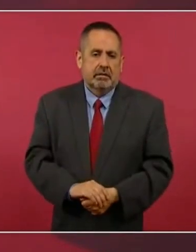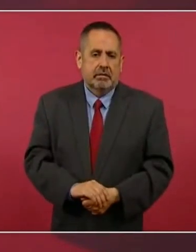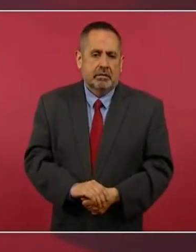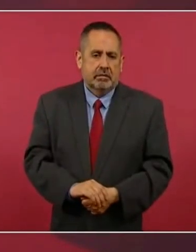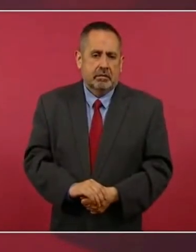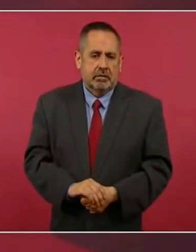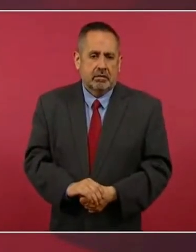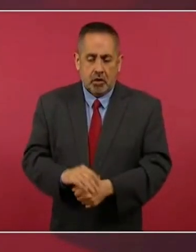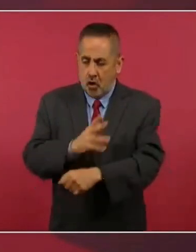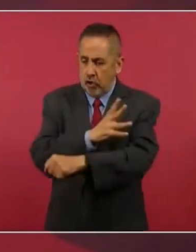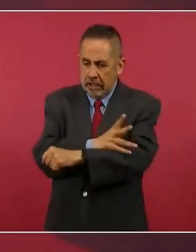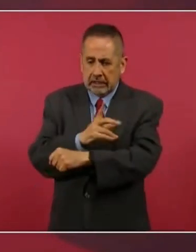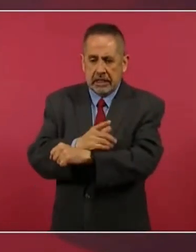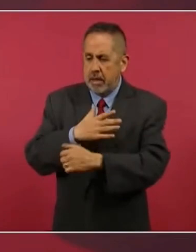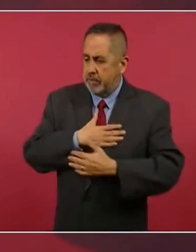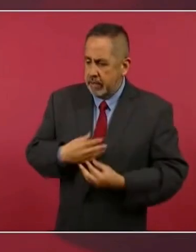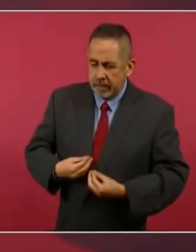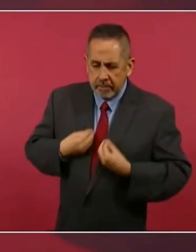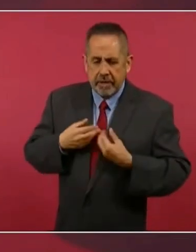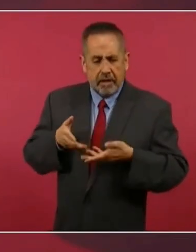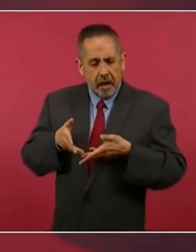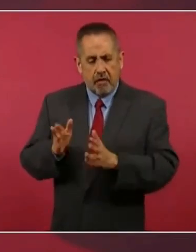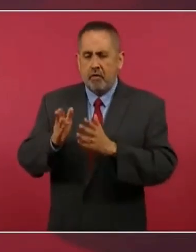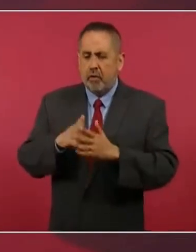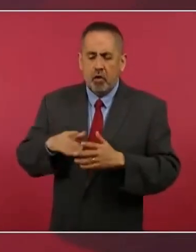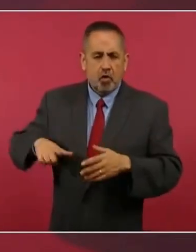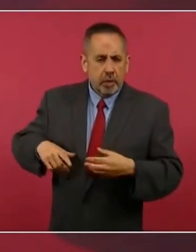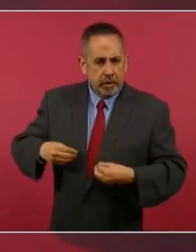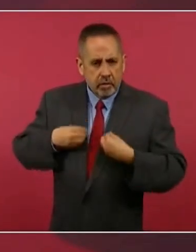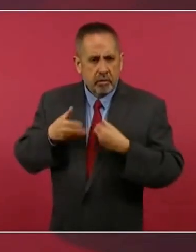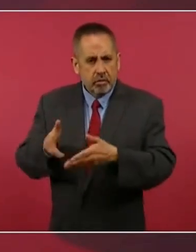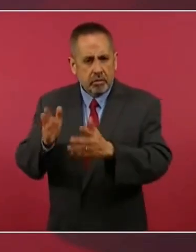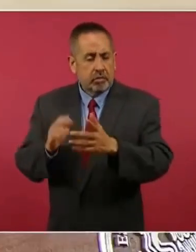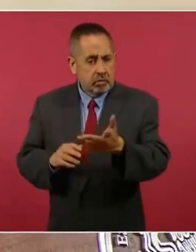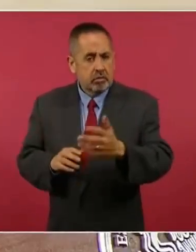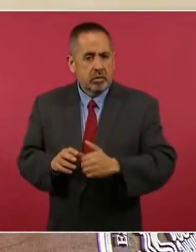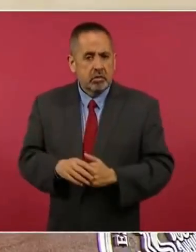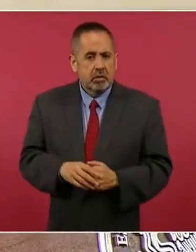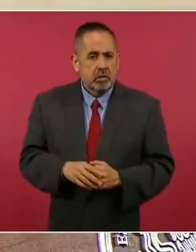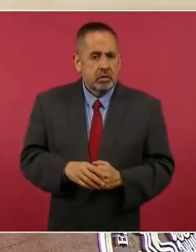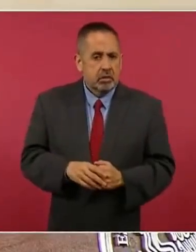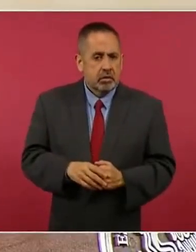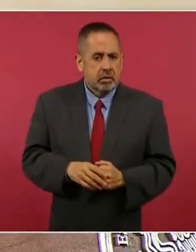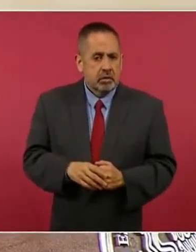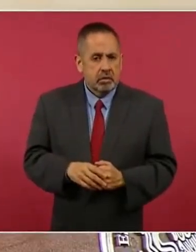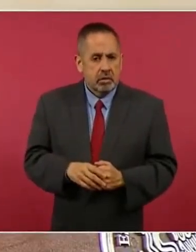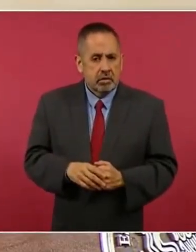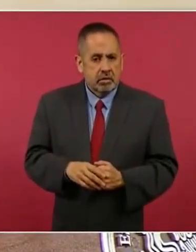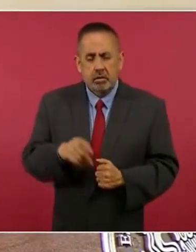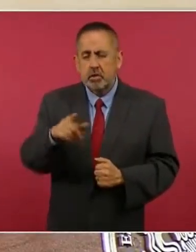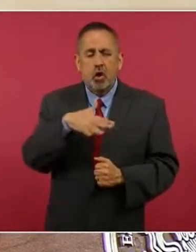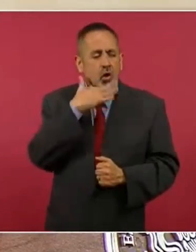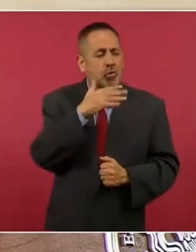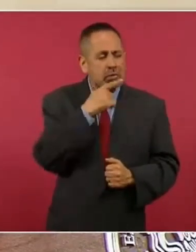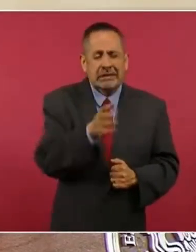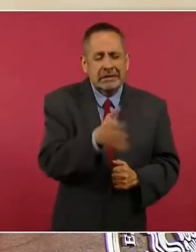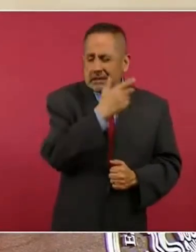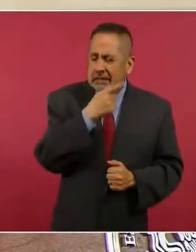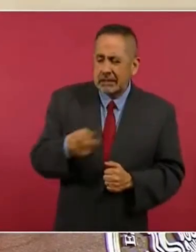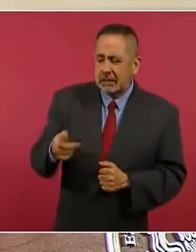La honestidad como forma de vida, como forma de gobierno. La educación más cívica. allá que la corrupción,